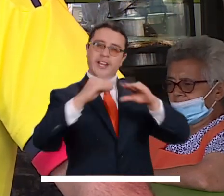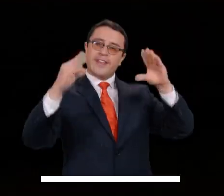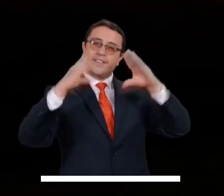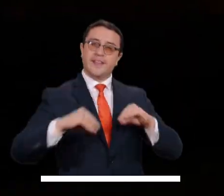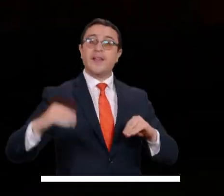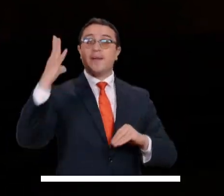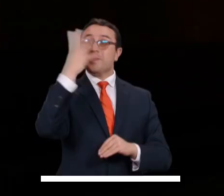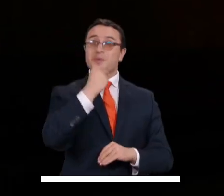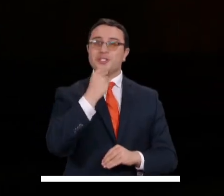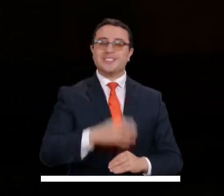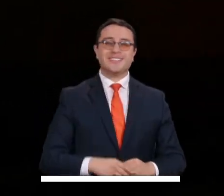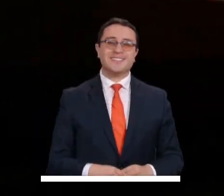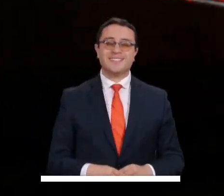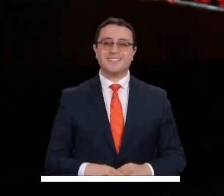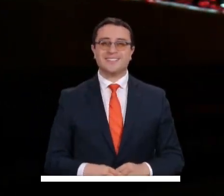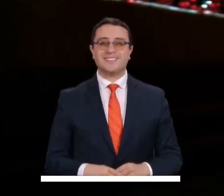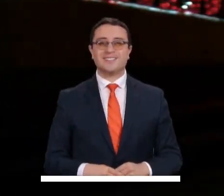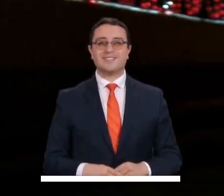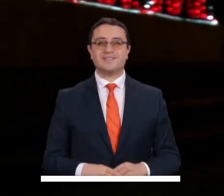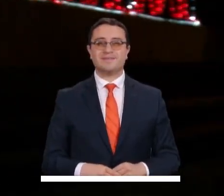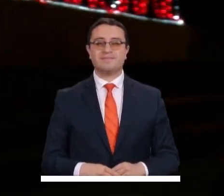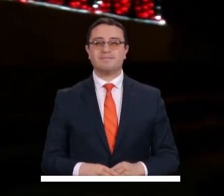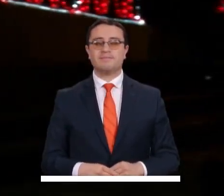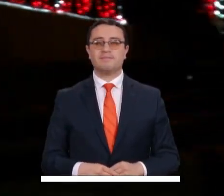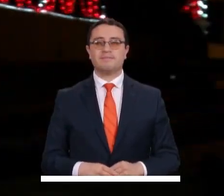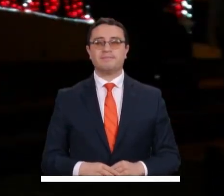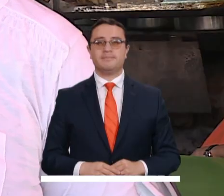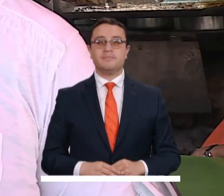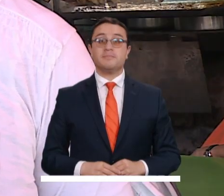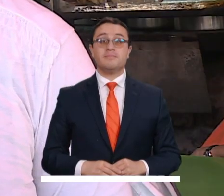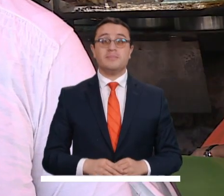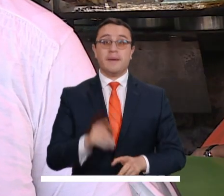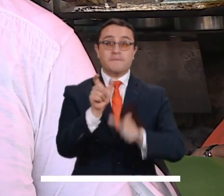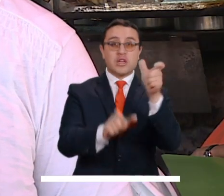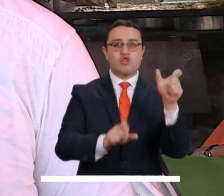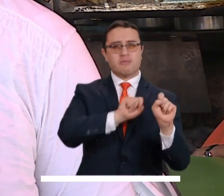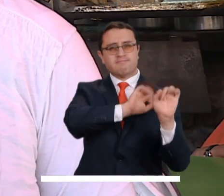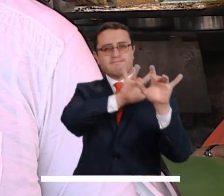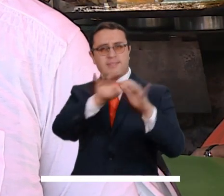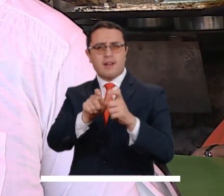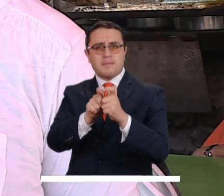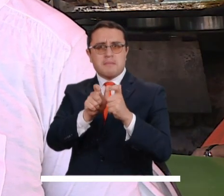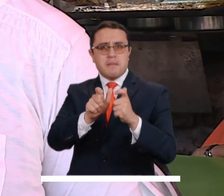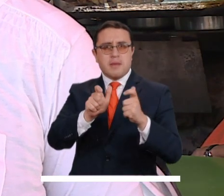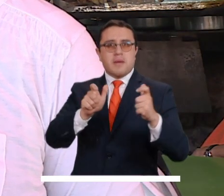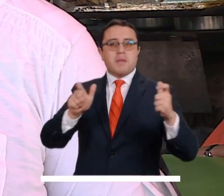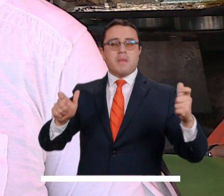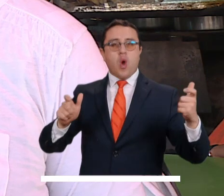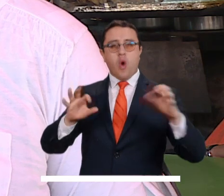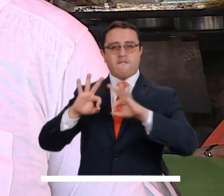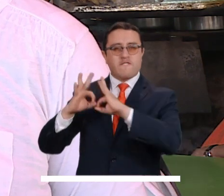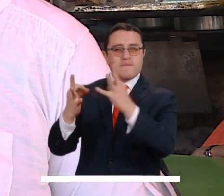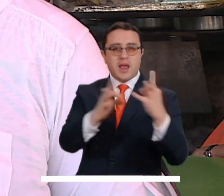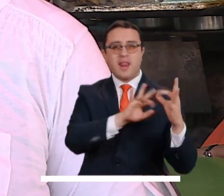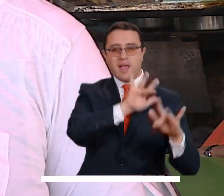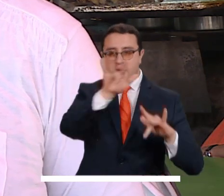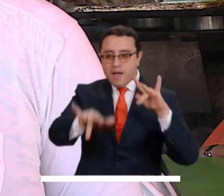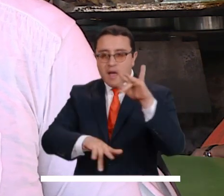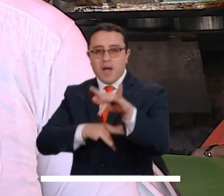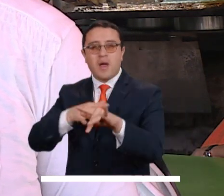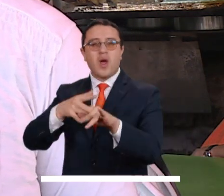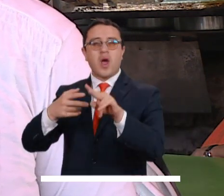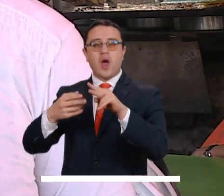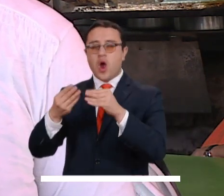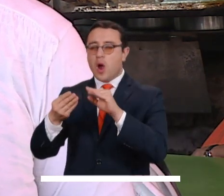muy buena. Porque ya vienen más turistas, más familias a comerse la